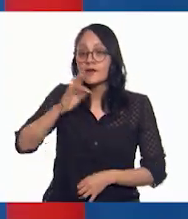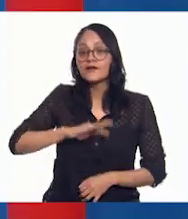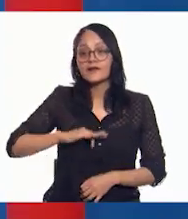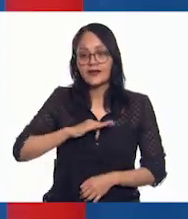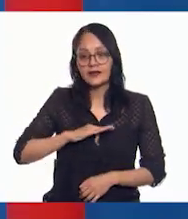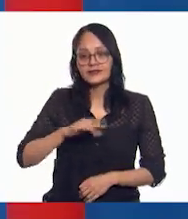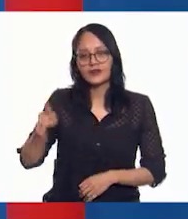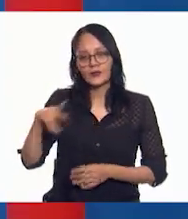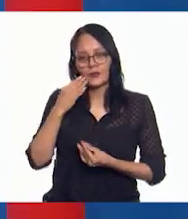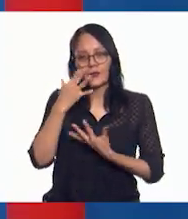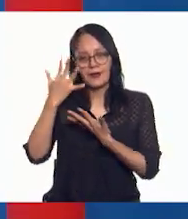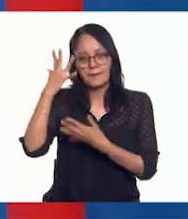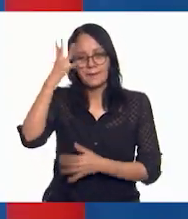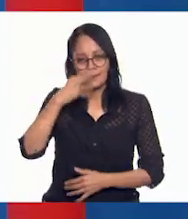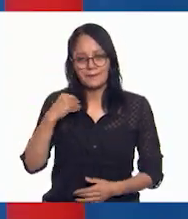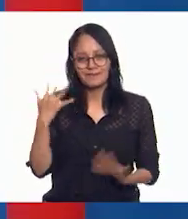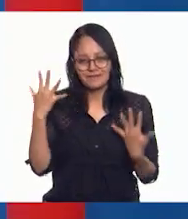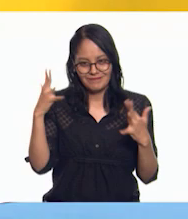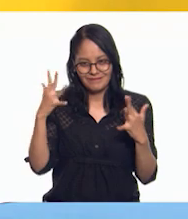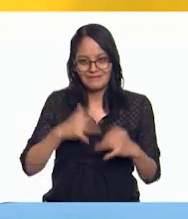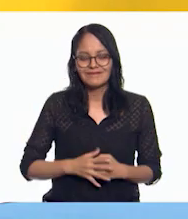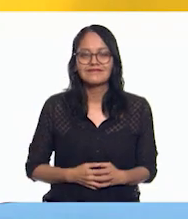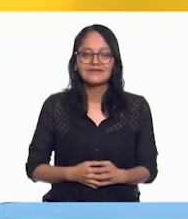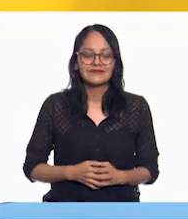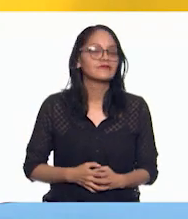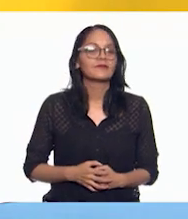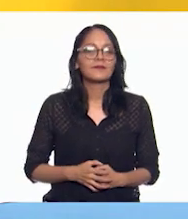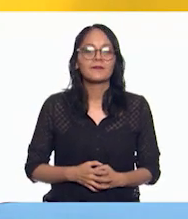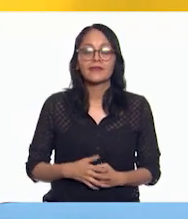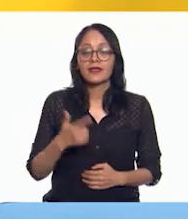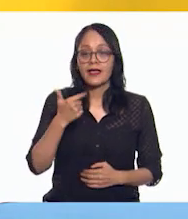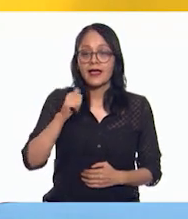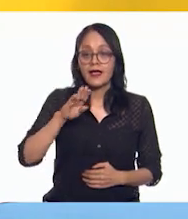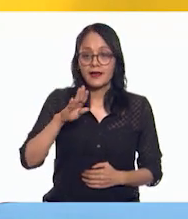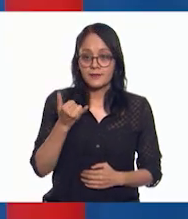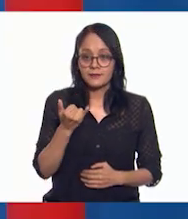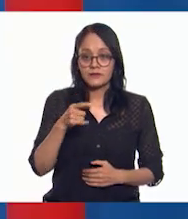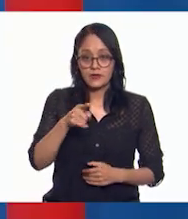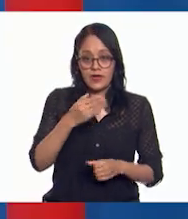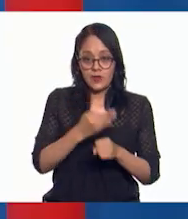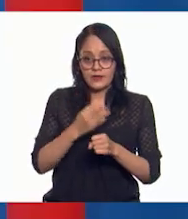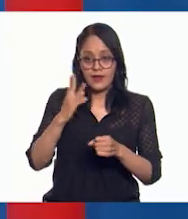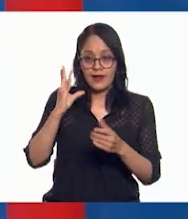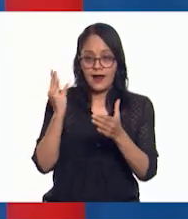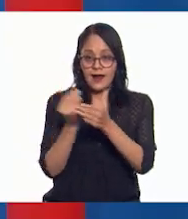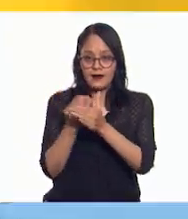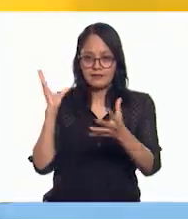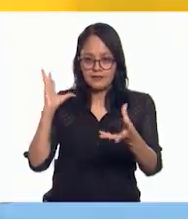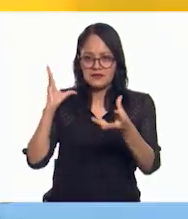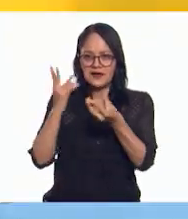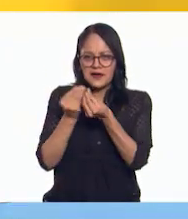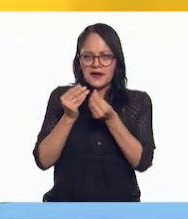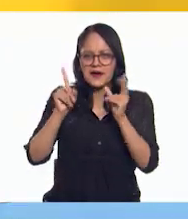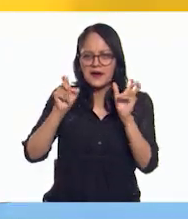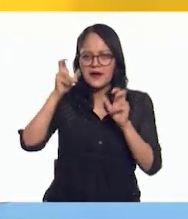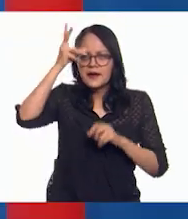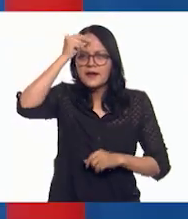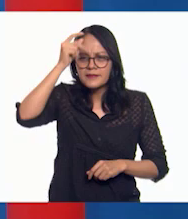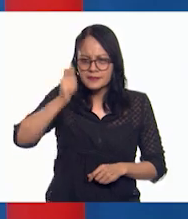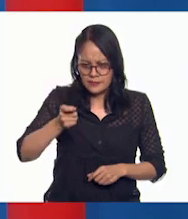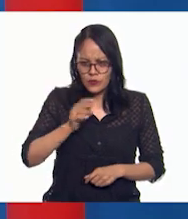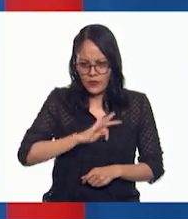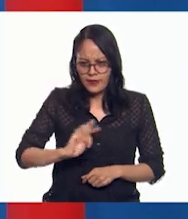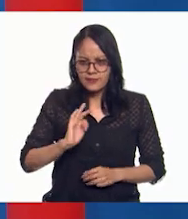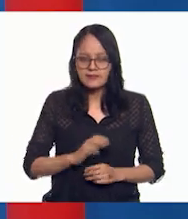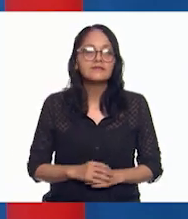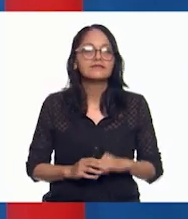poema nuevamente. Muchas gracias, Gaby. Y Gaby, ¿podría hacer la recapitulación de la clase? Por supuesto. Muy